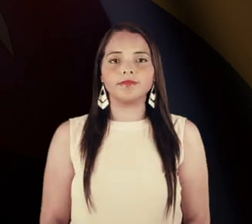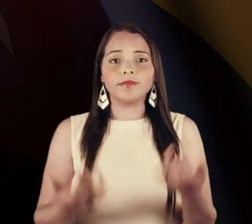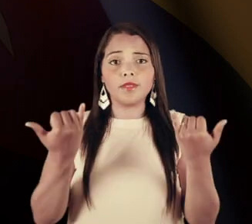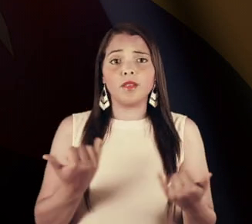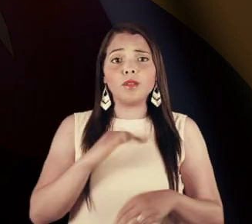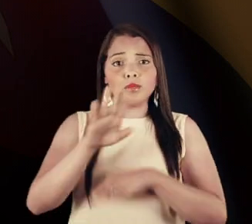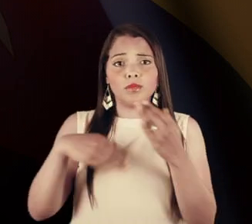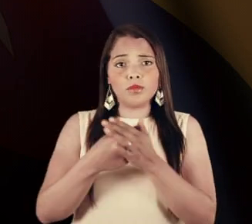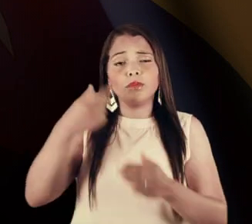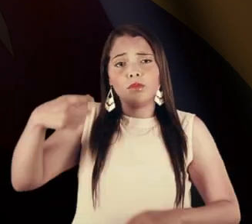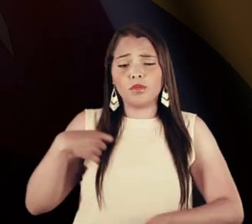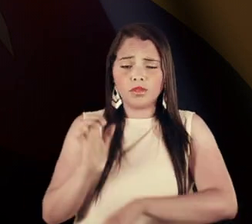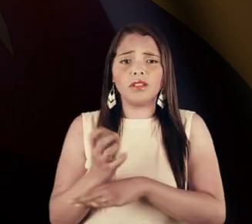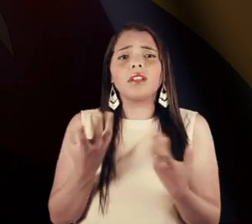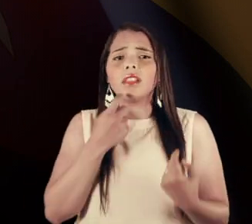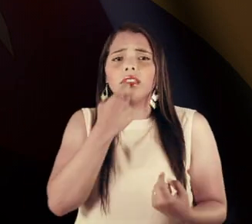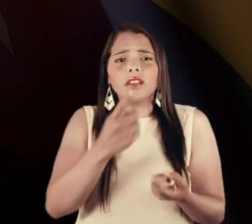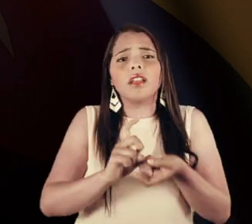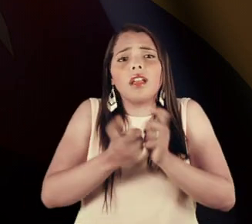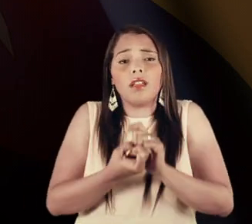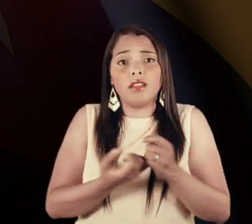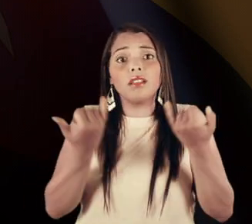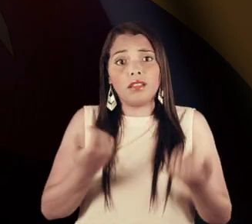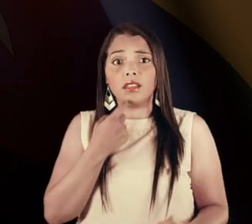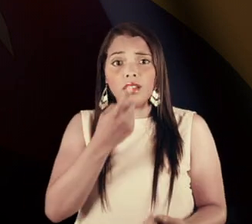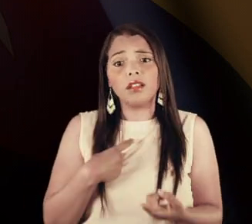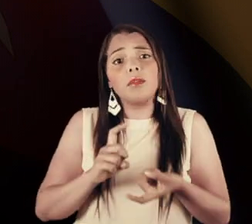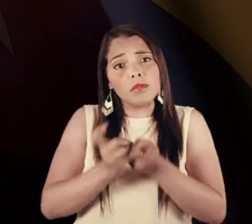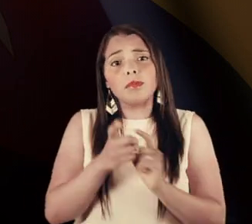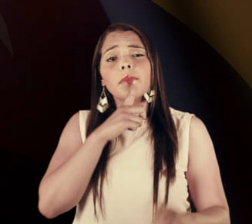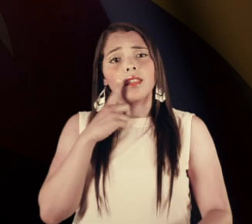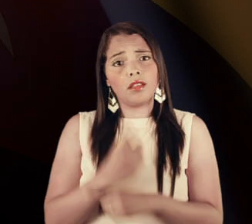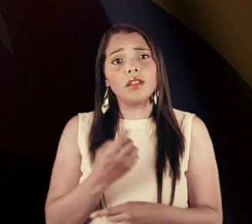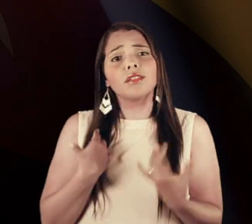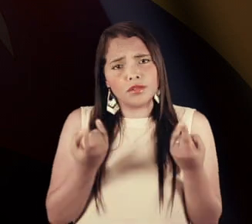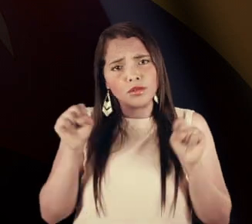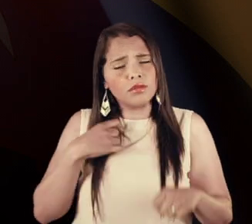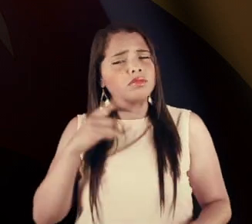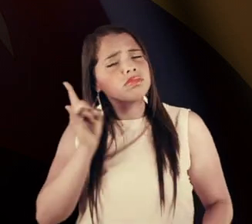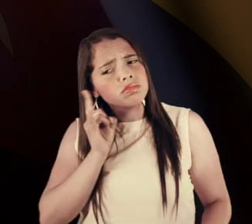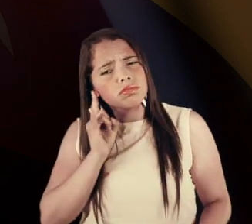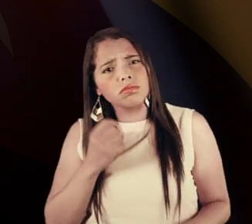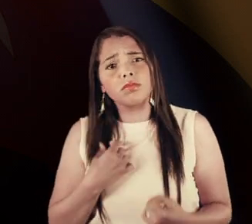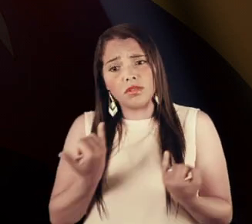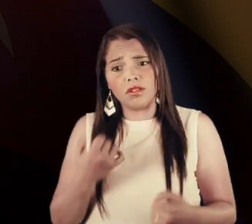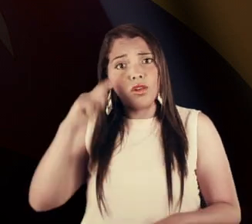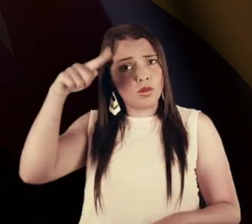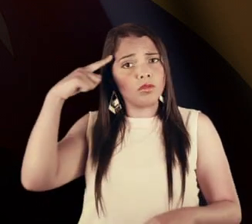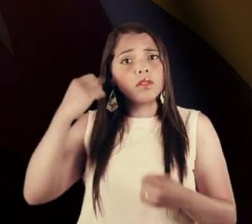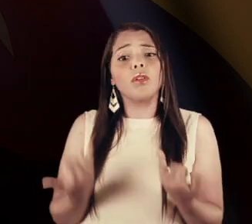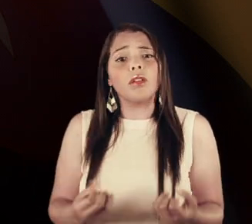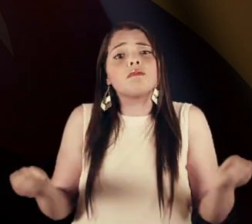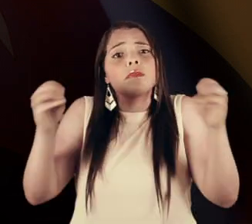Hoy muchos ecuatorianos hablan de cambio y les están hablando de la necesidad de cambiar. Yo los escucho y les digo que en mi gobierno habrá